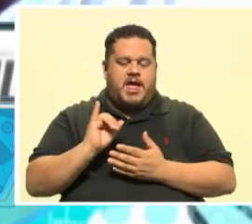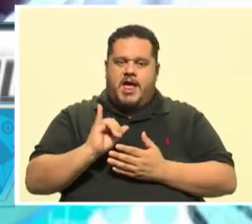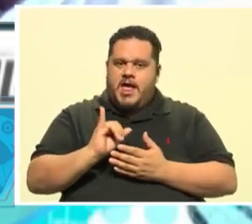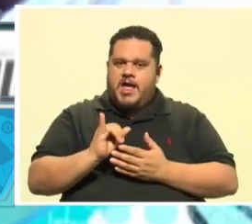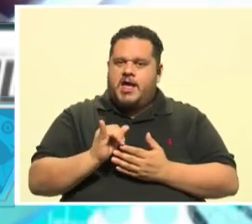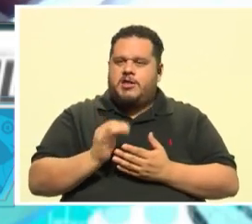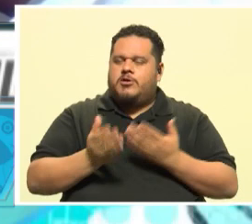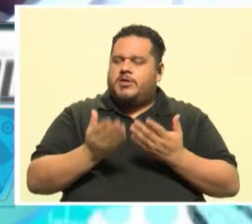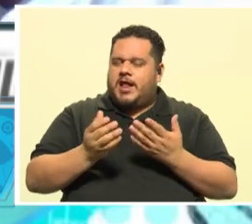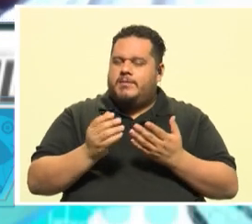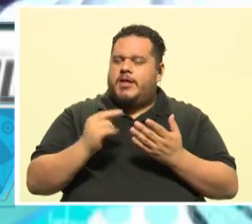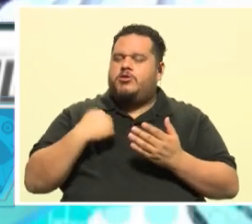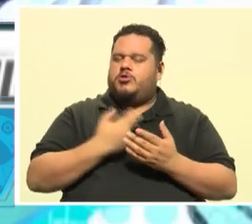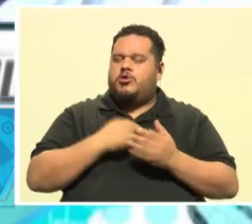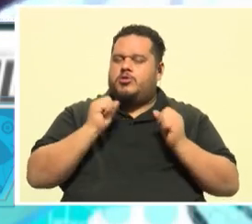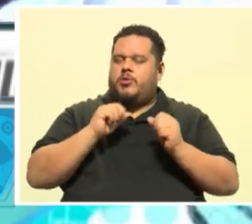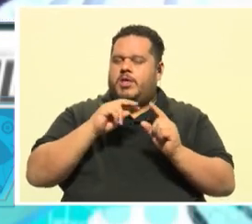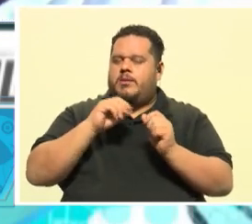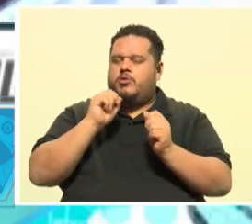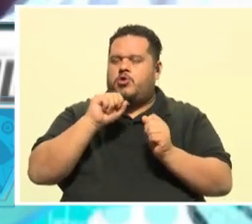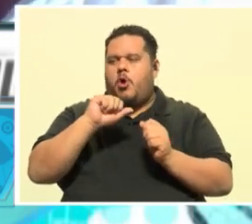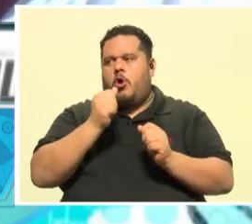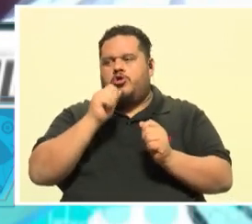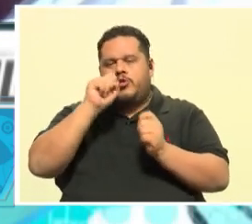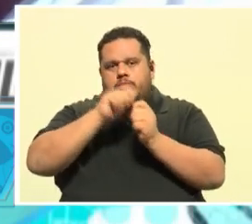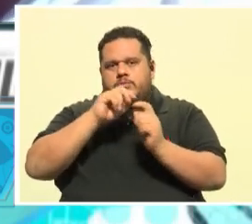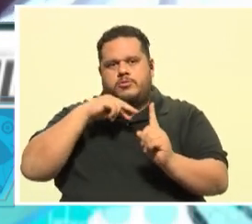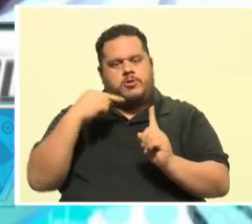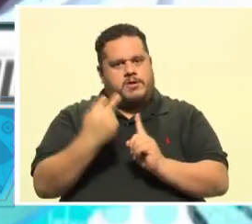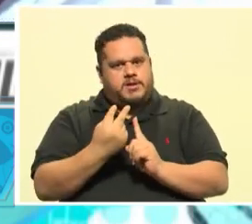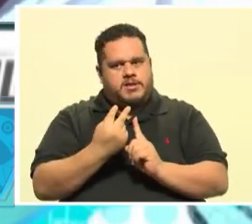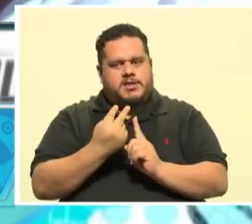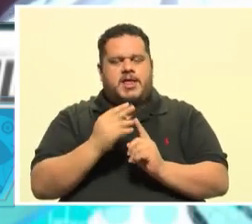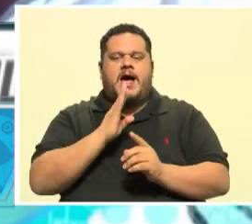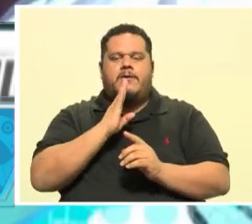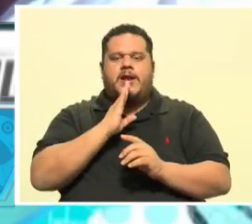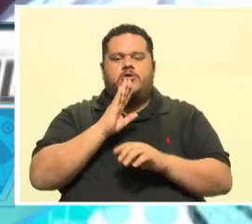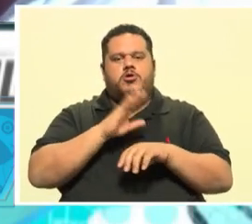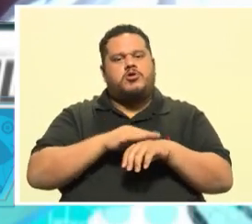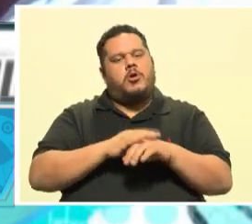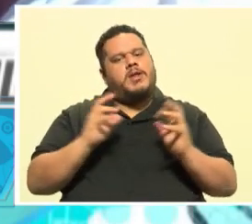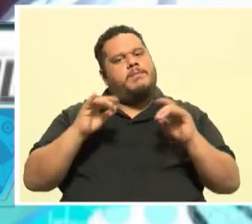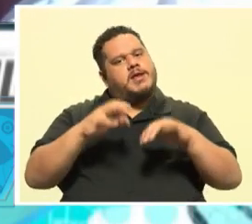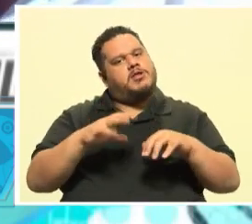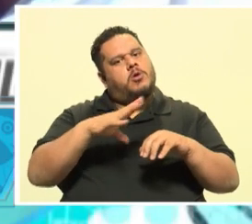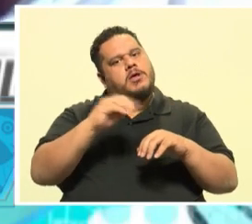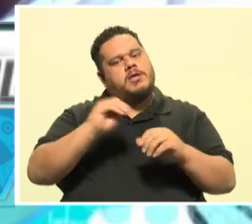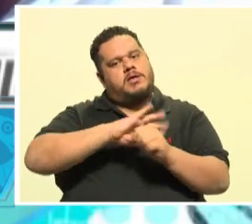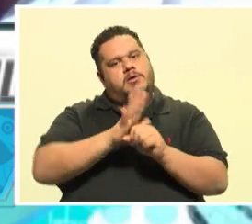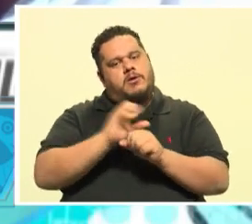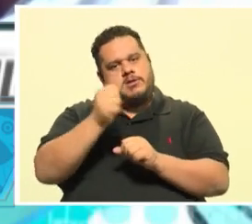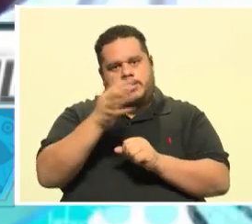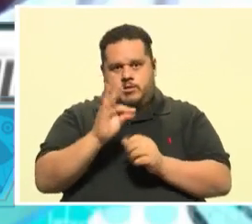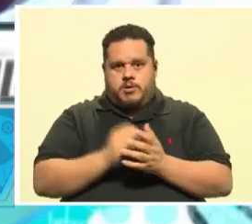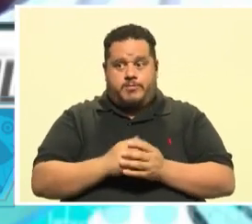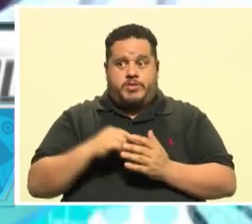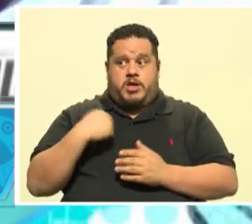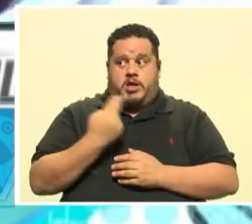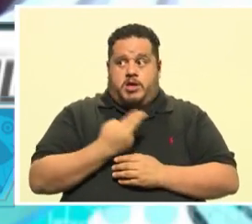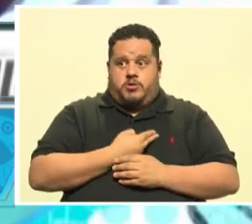a guardar muchas similitudes con la neumonía. Muchas personas, doctor Sandoval, temen que ante una eventual